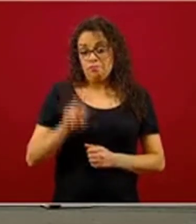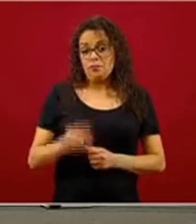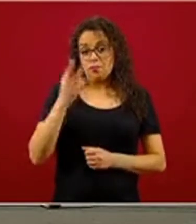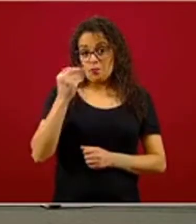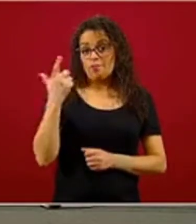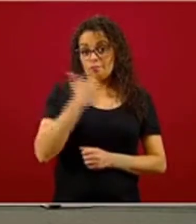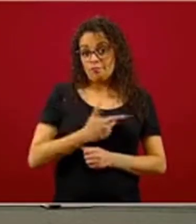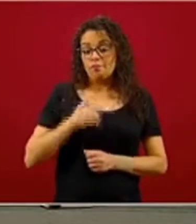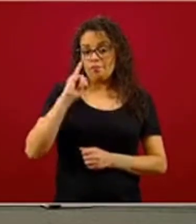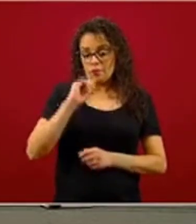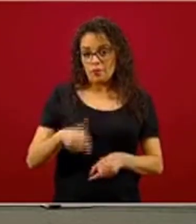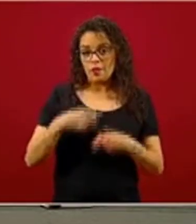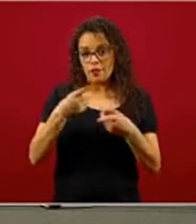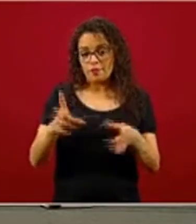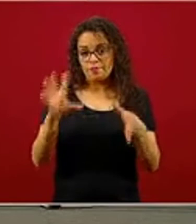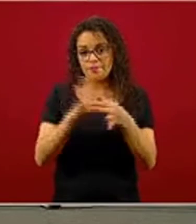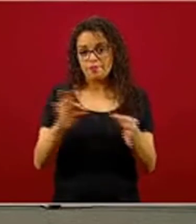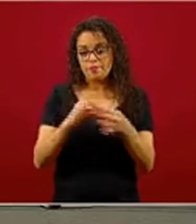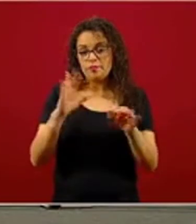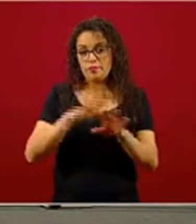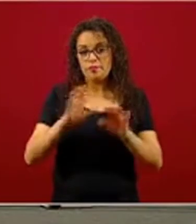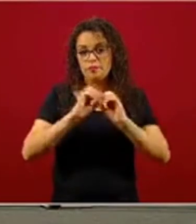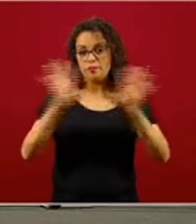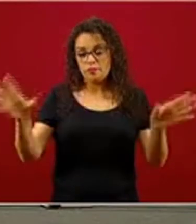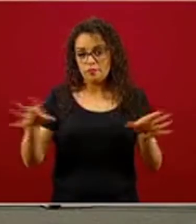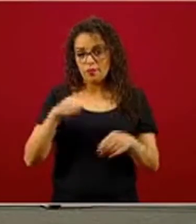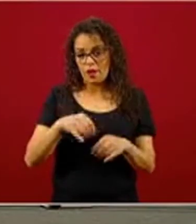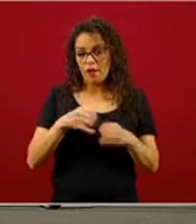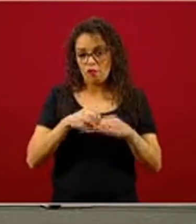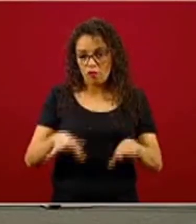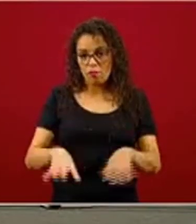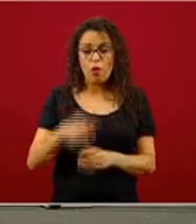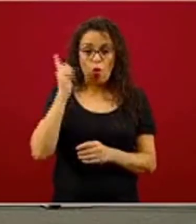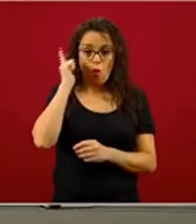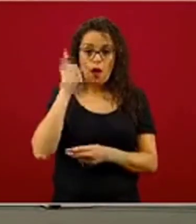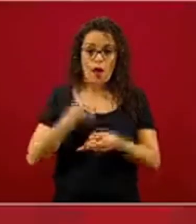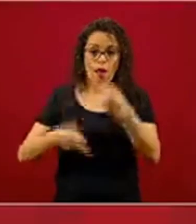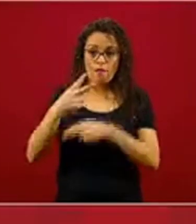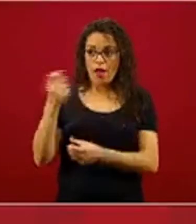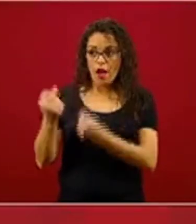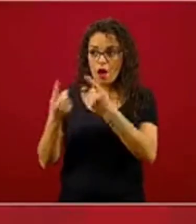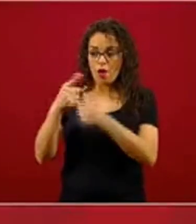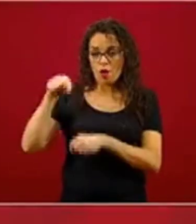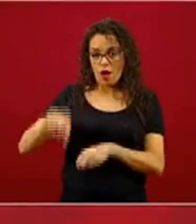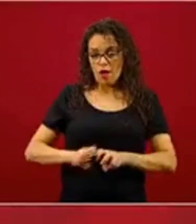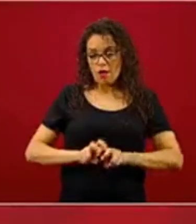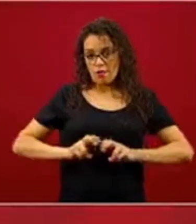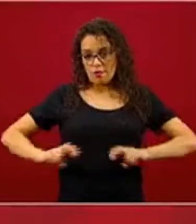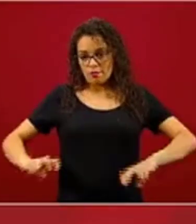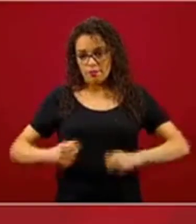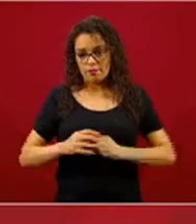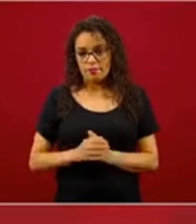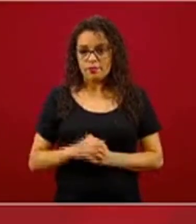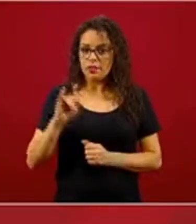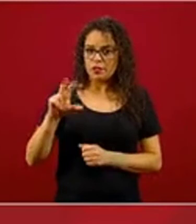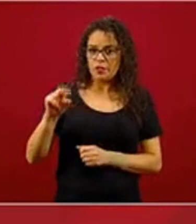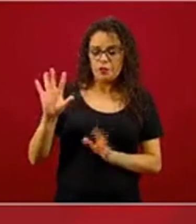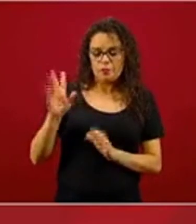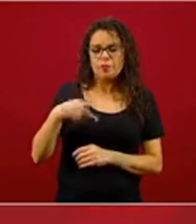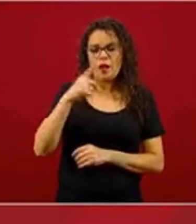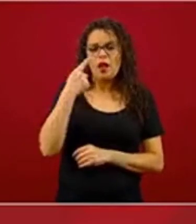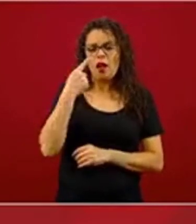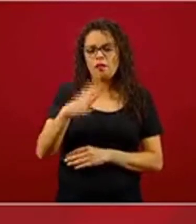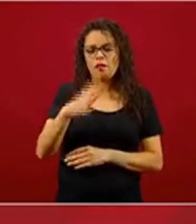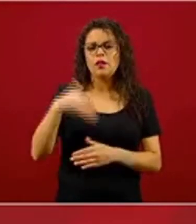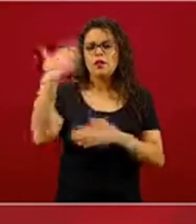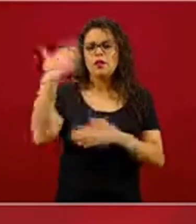esto. Estamos viendo si incluso pudieran acompañarnos o quisieran acompañarnos algunos de ellos. O no, pero yo creo que en el curso de la siguiente semana